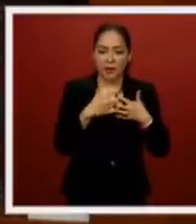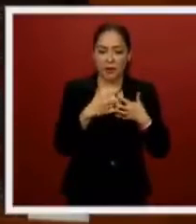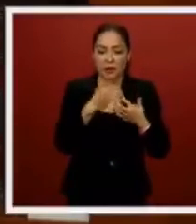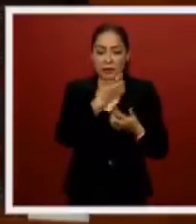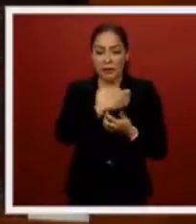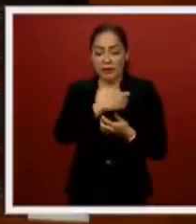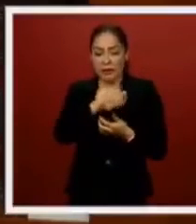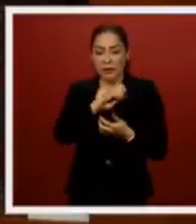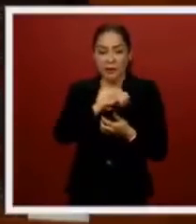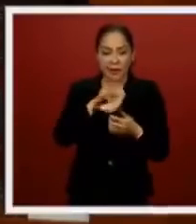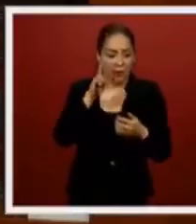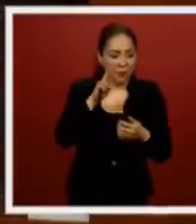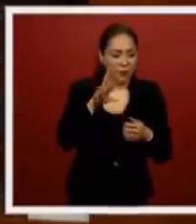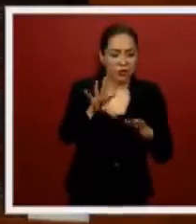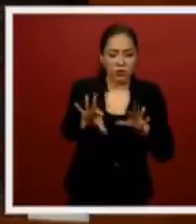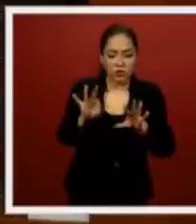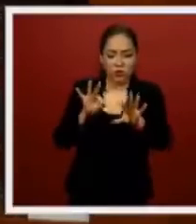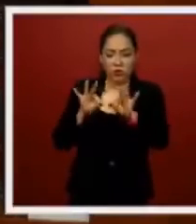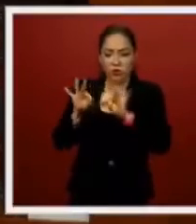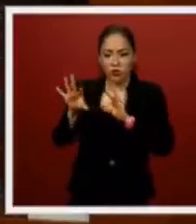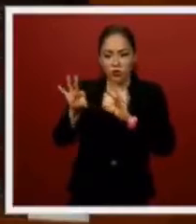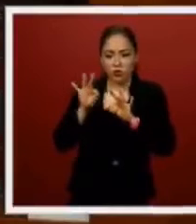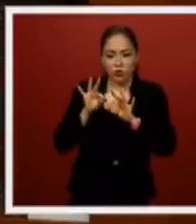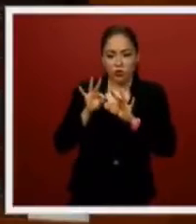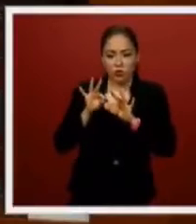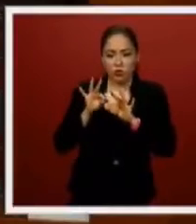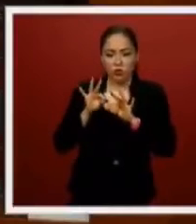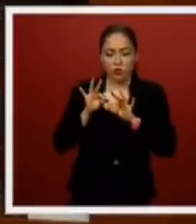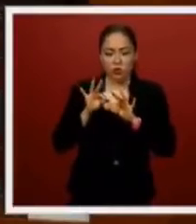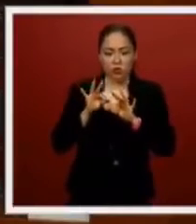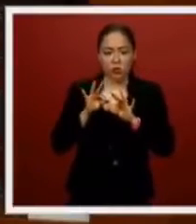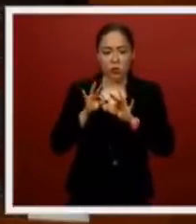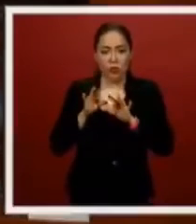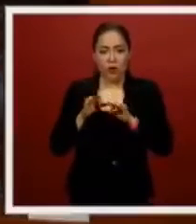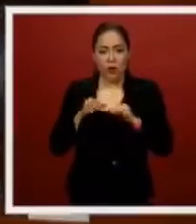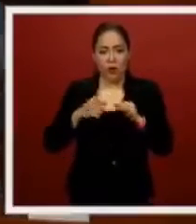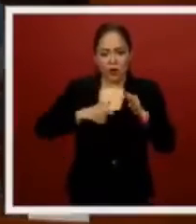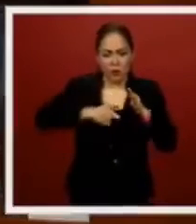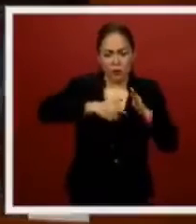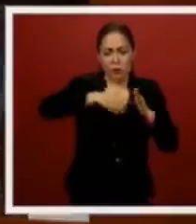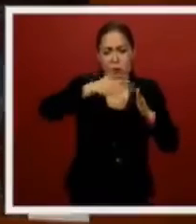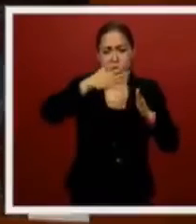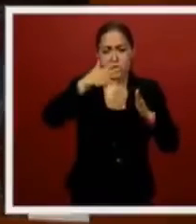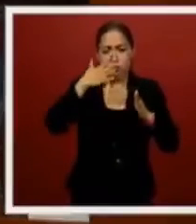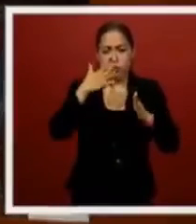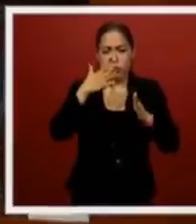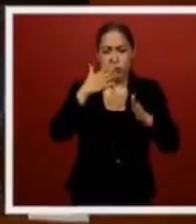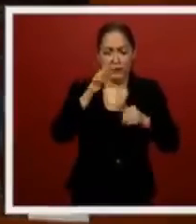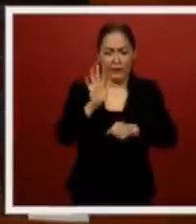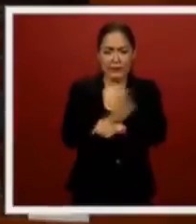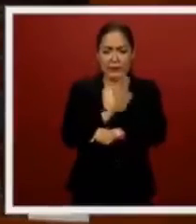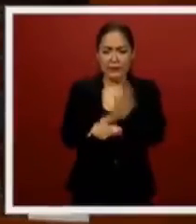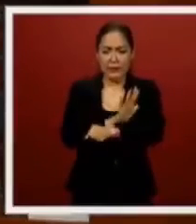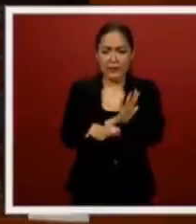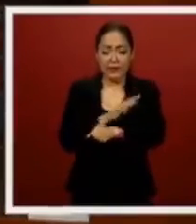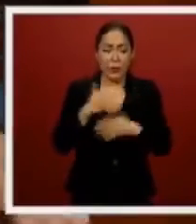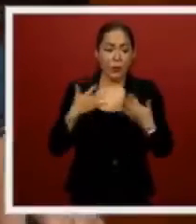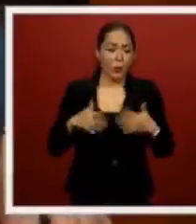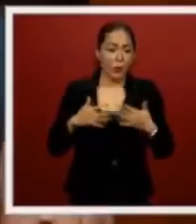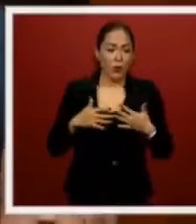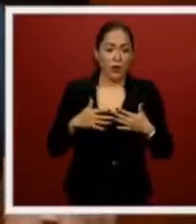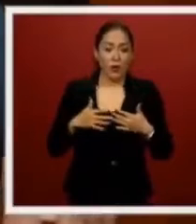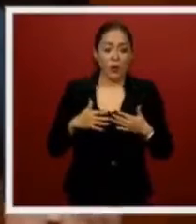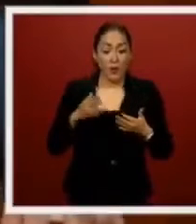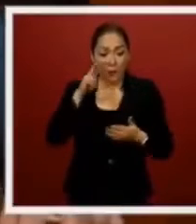naturaleza está generando desigualdad y pobreza, porque hay que pagar más cara la energía eléctrica.